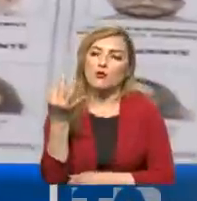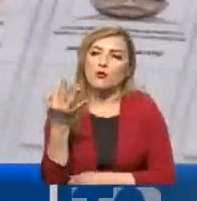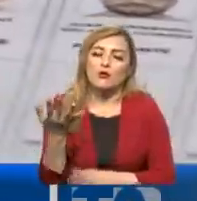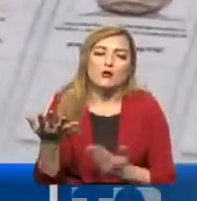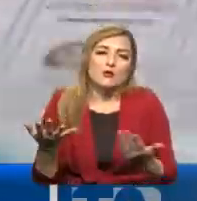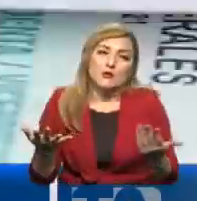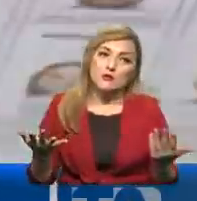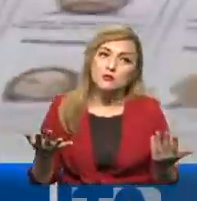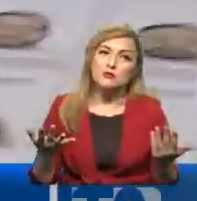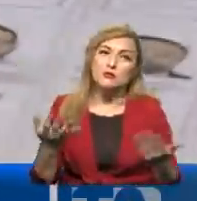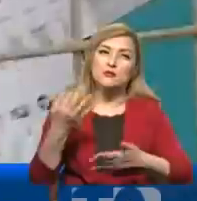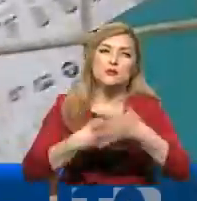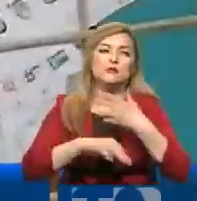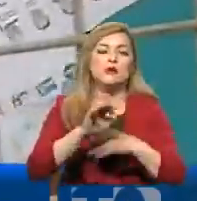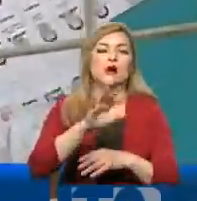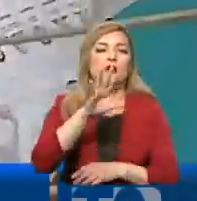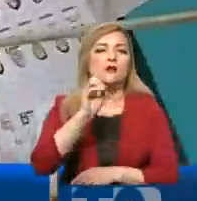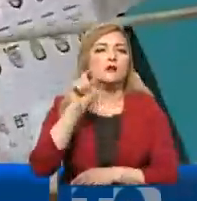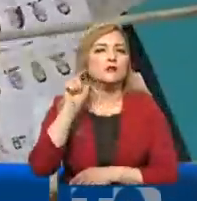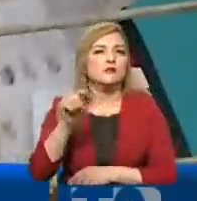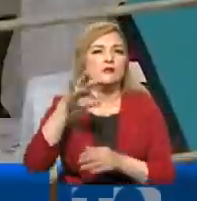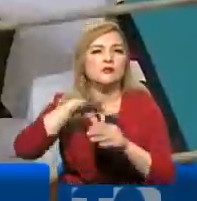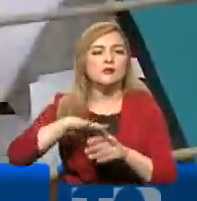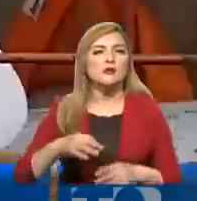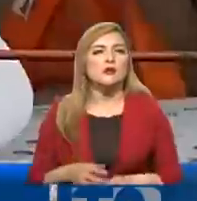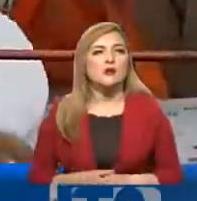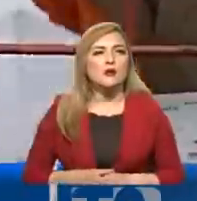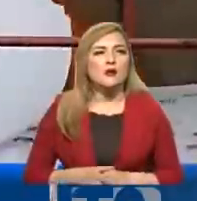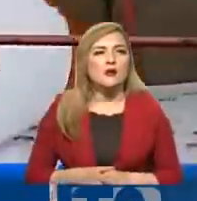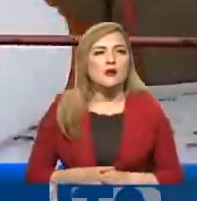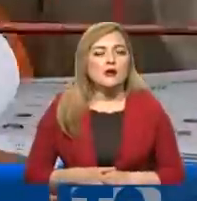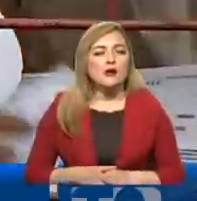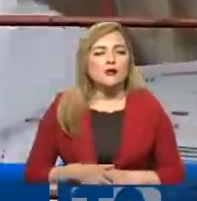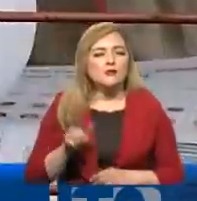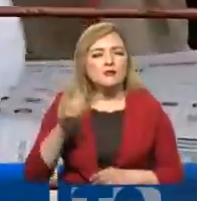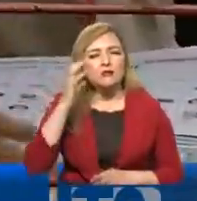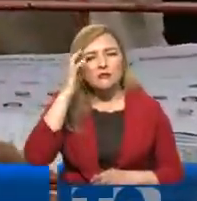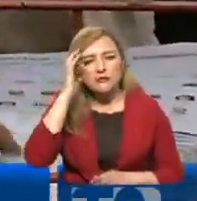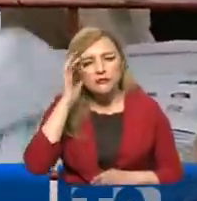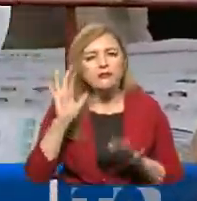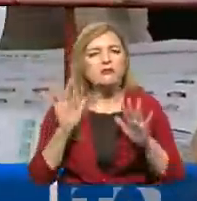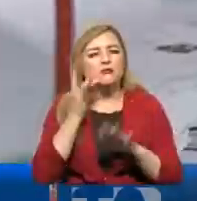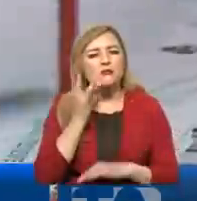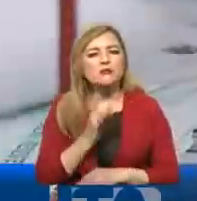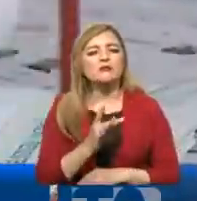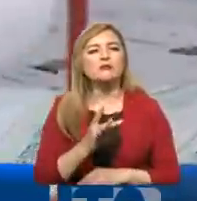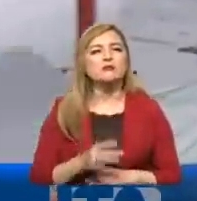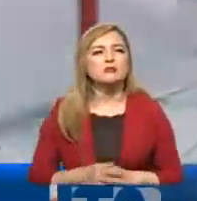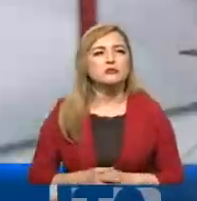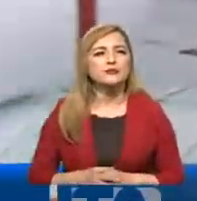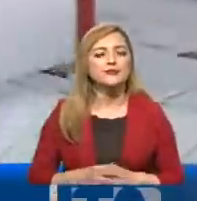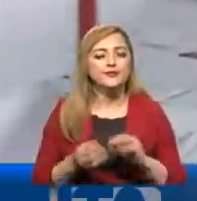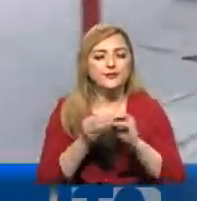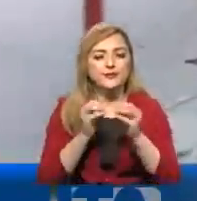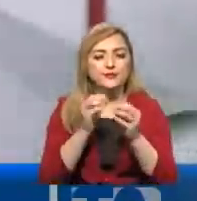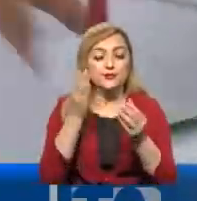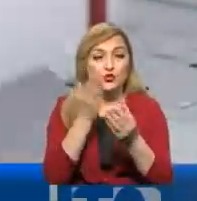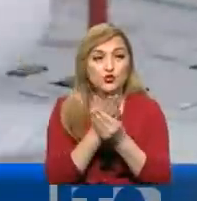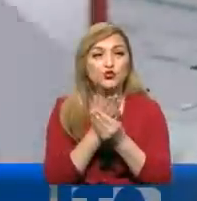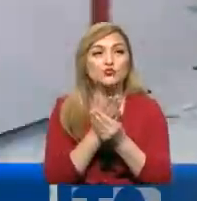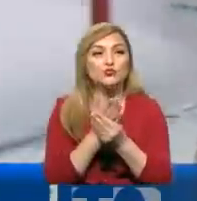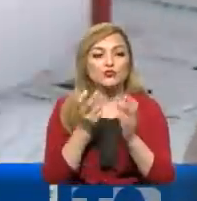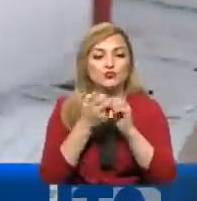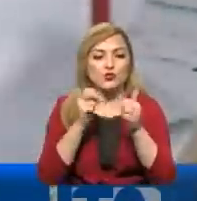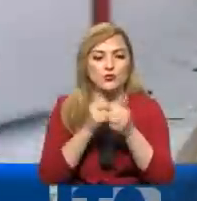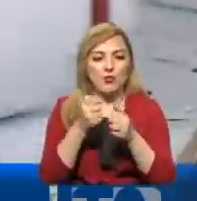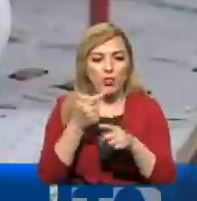había en juego alrededor de 500.000 de votos. A él lo que realmente le parece extraño es el número de actas con